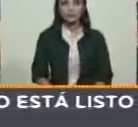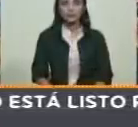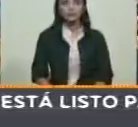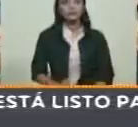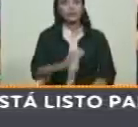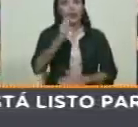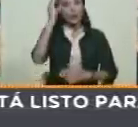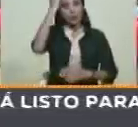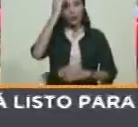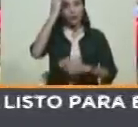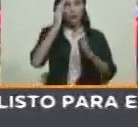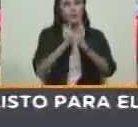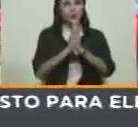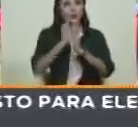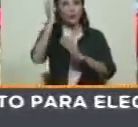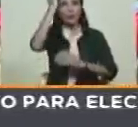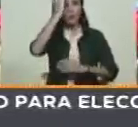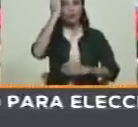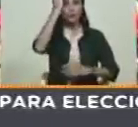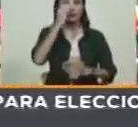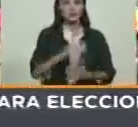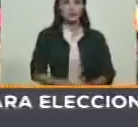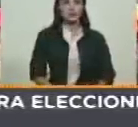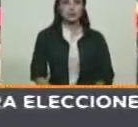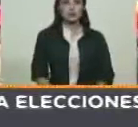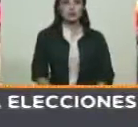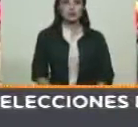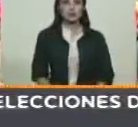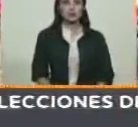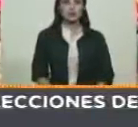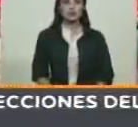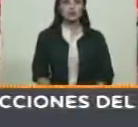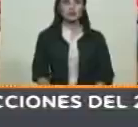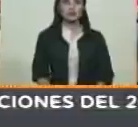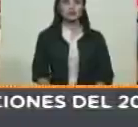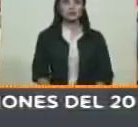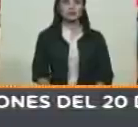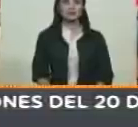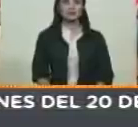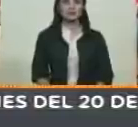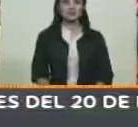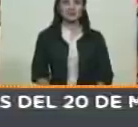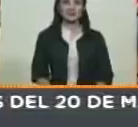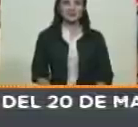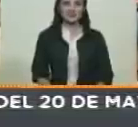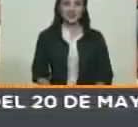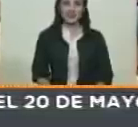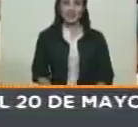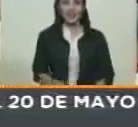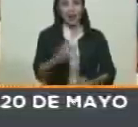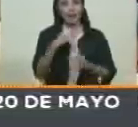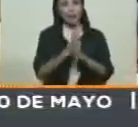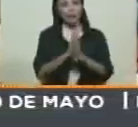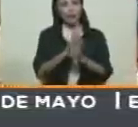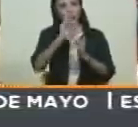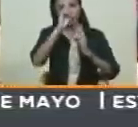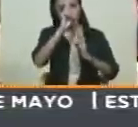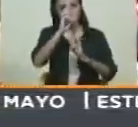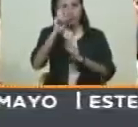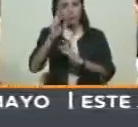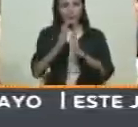conciencia mucha conciencia hierro es lo que les estoy diciendo